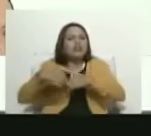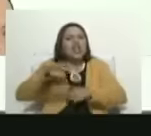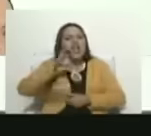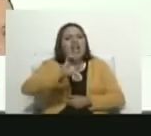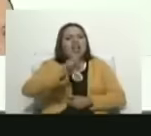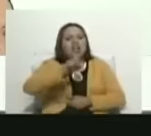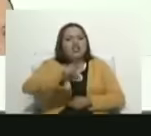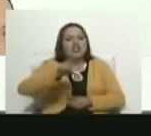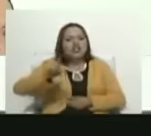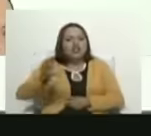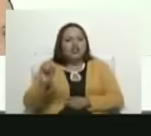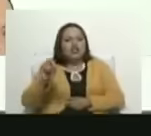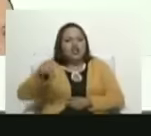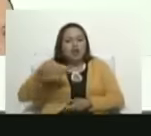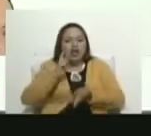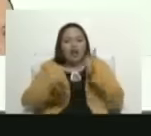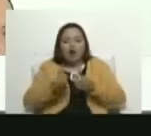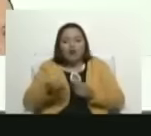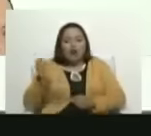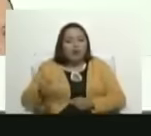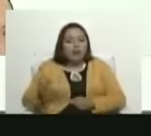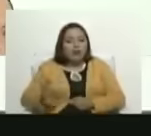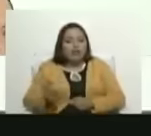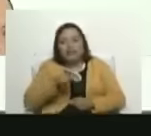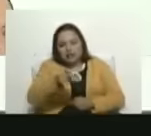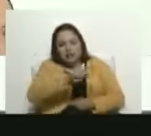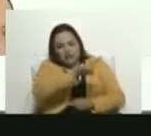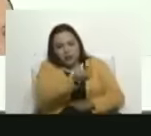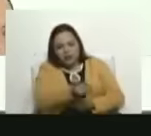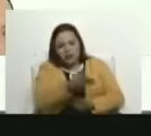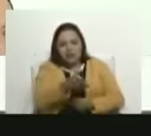algunos jueces, pero bueno, esa es la pregunta, ¿no?